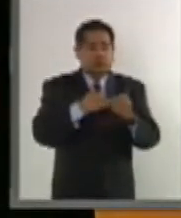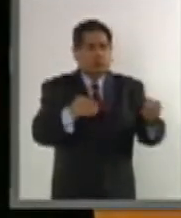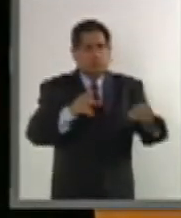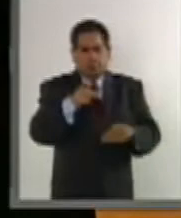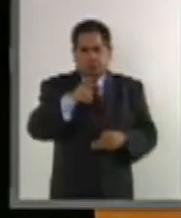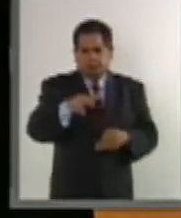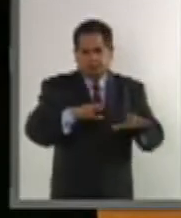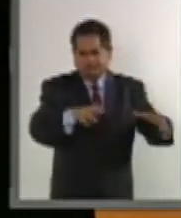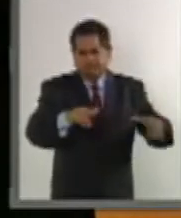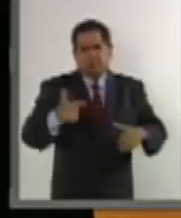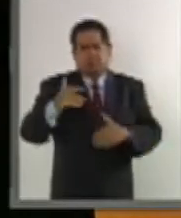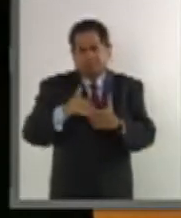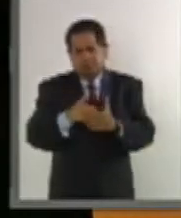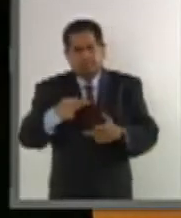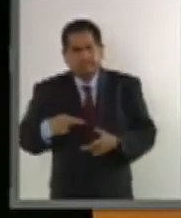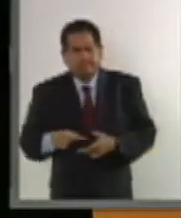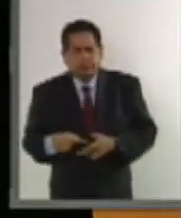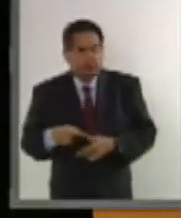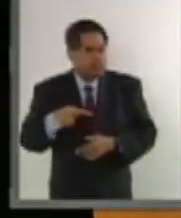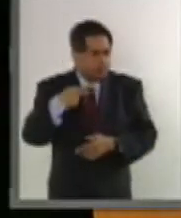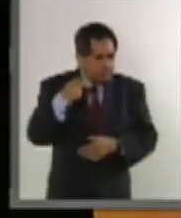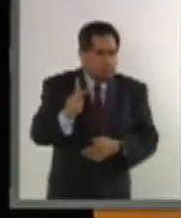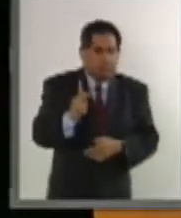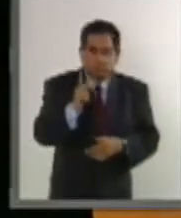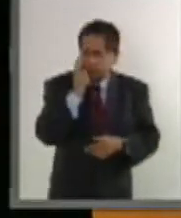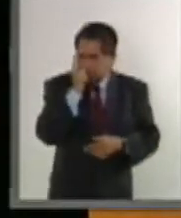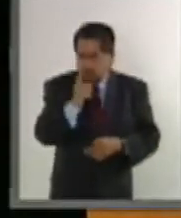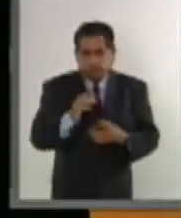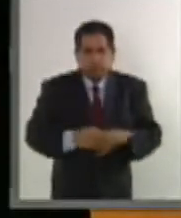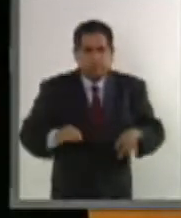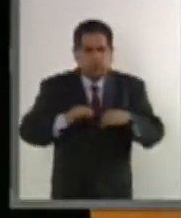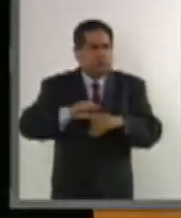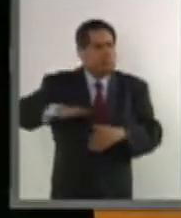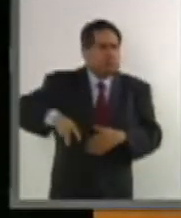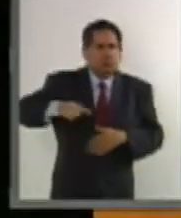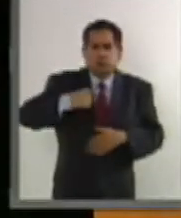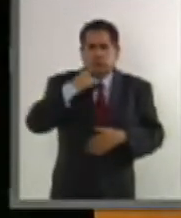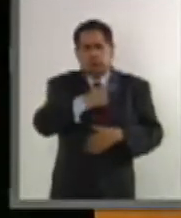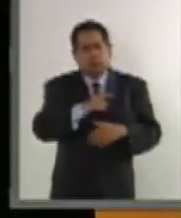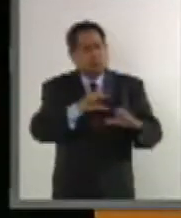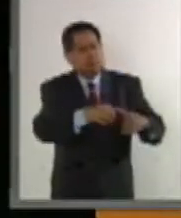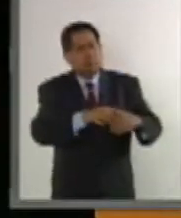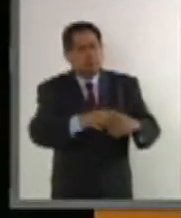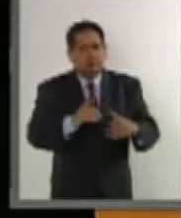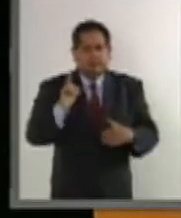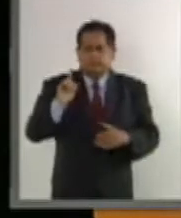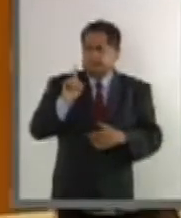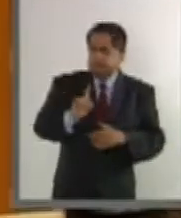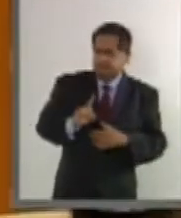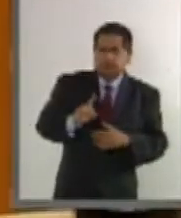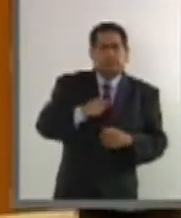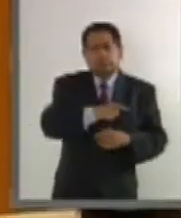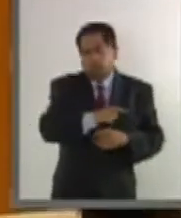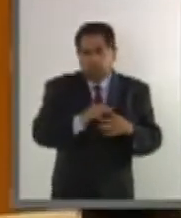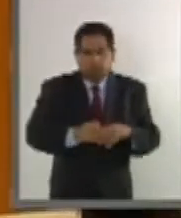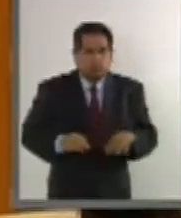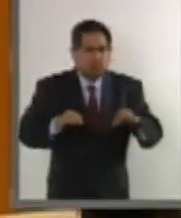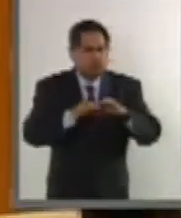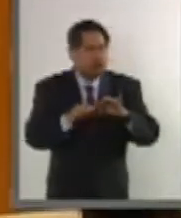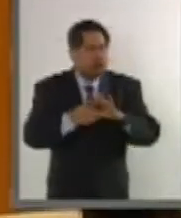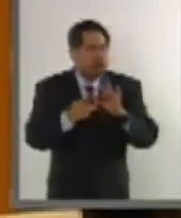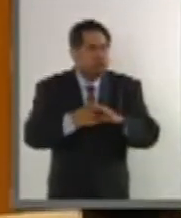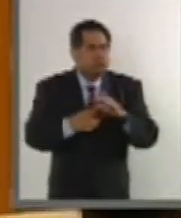Rico, sí será muy importante, como lo comentaba el compareciente, será muy